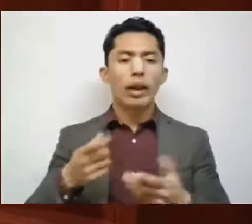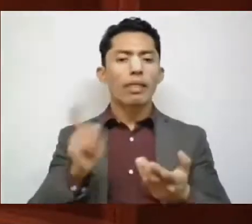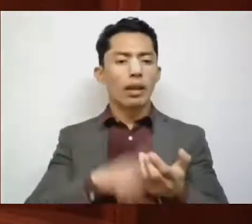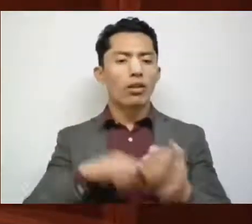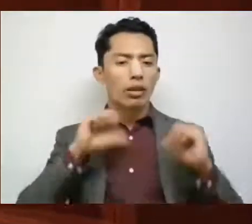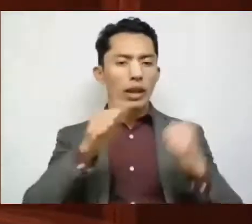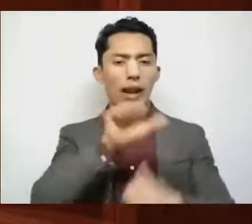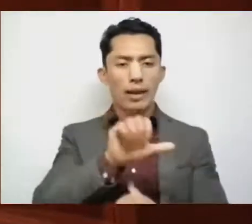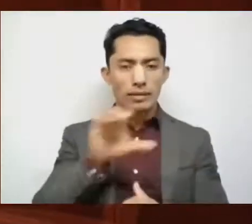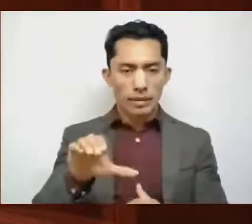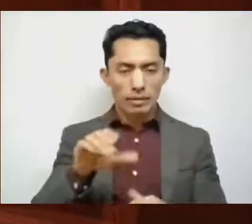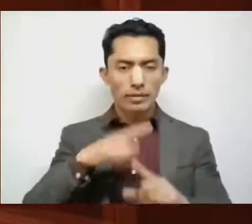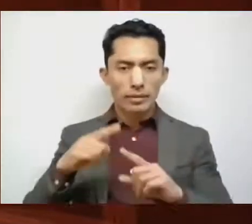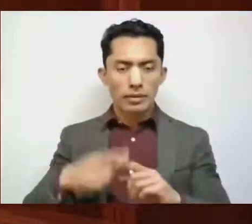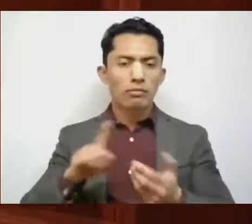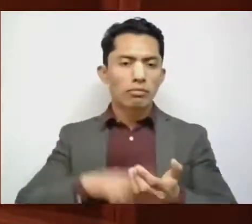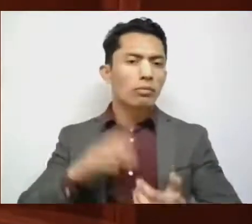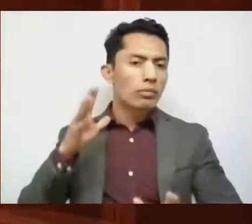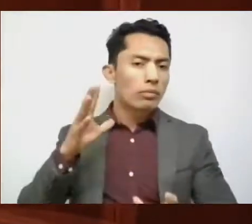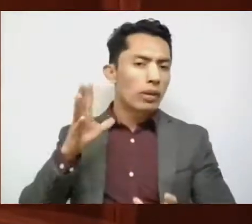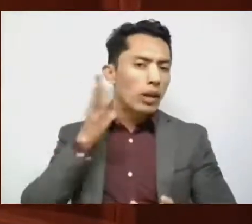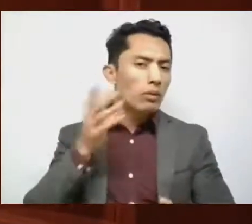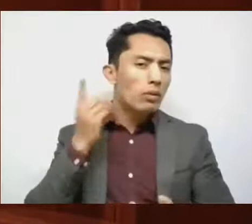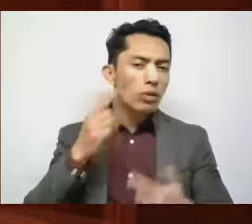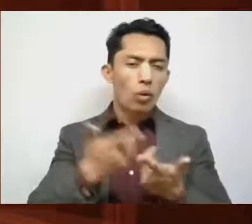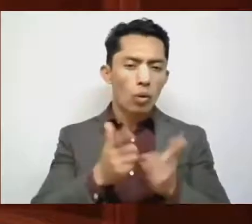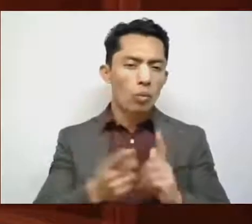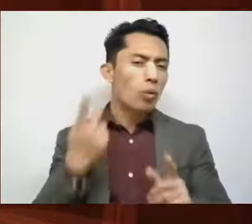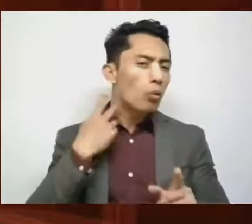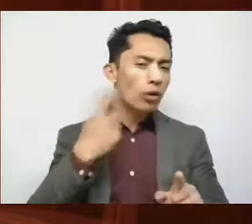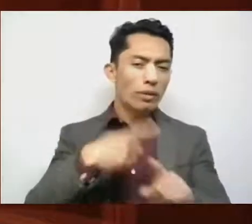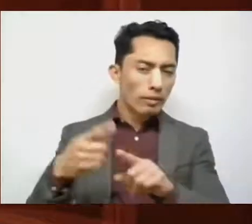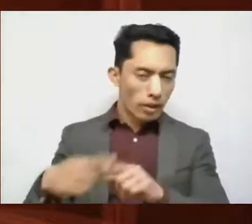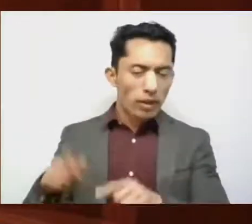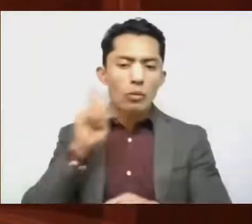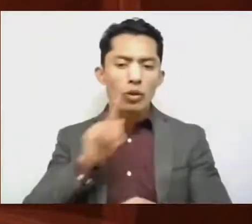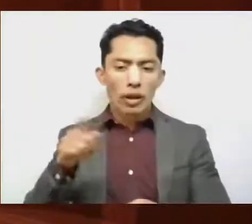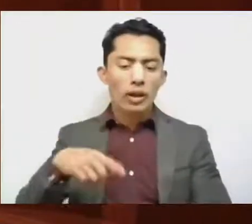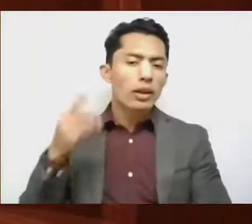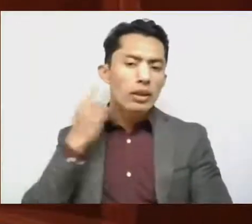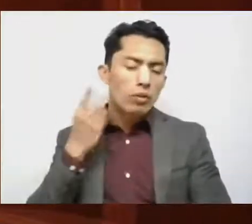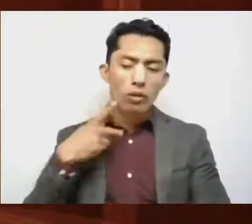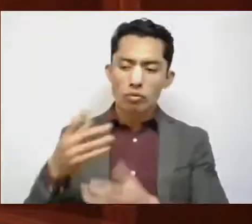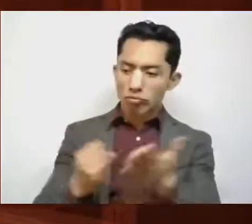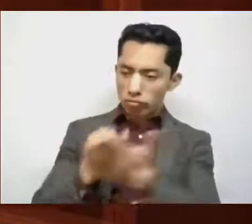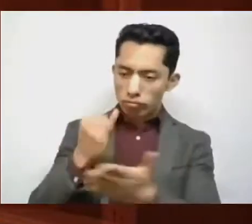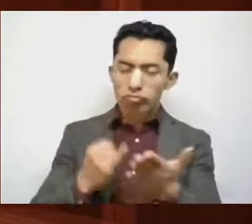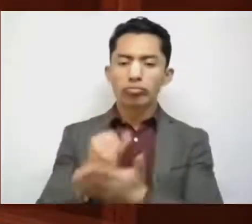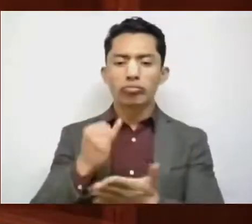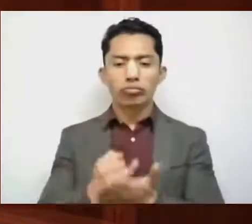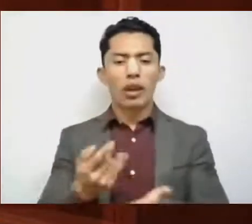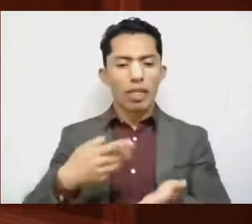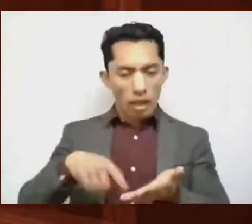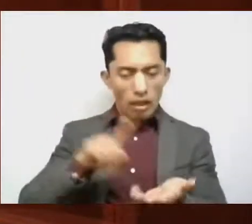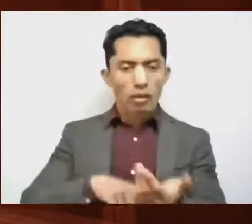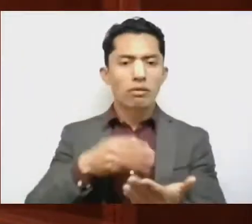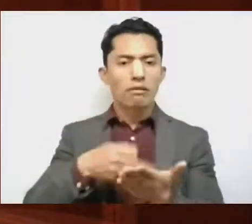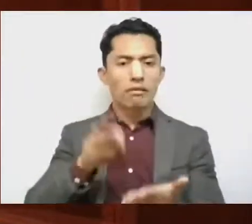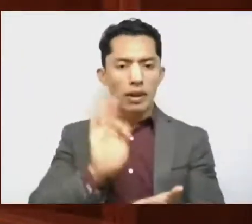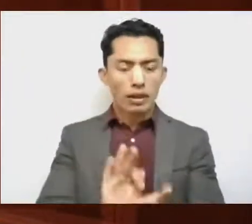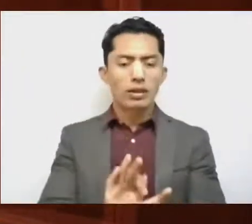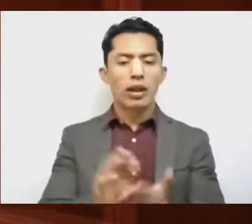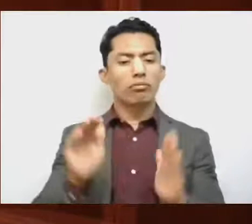civil, legisladoras de distintos grupos parlamentarios que con sus acciones decididas han logrado establecer reglas